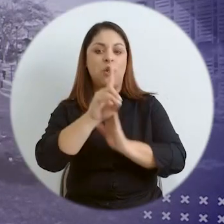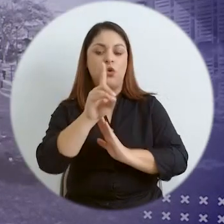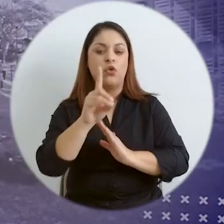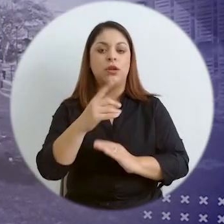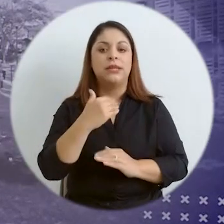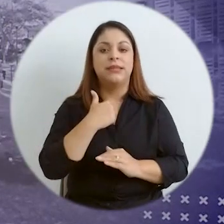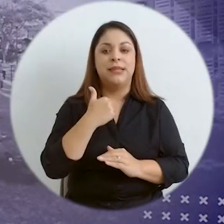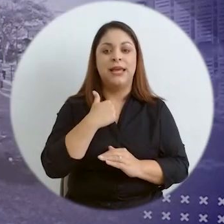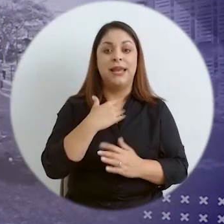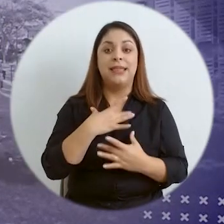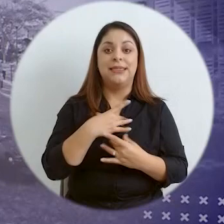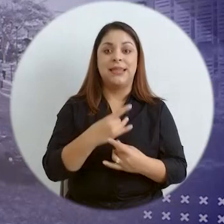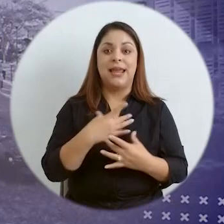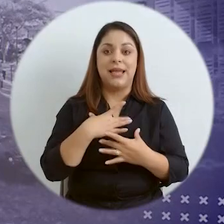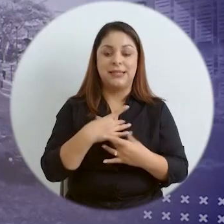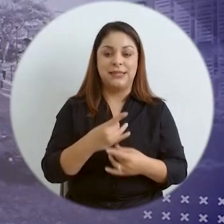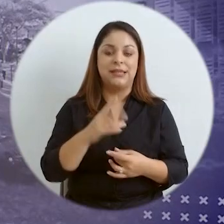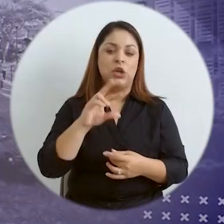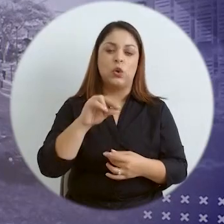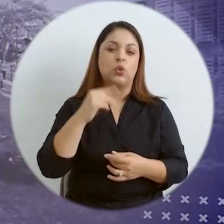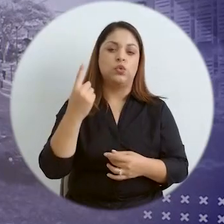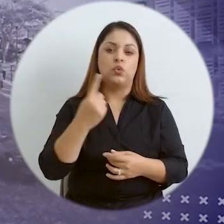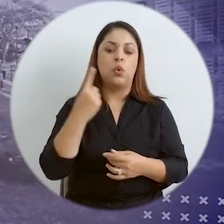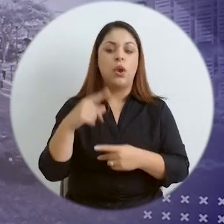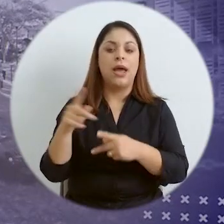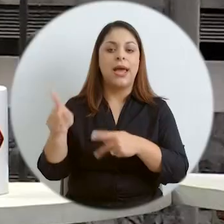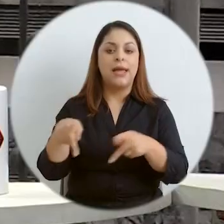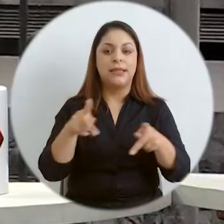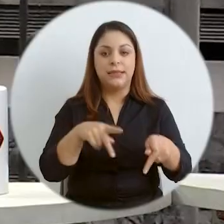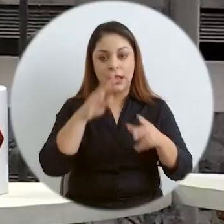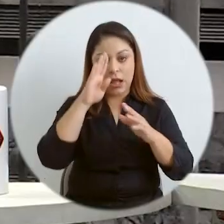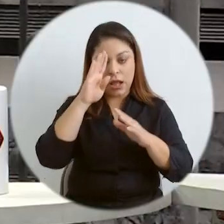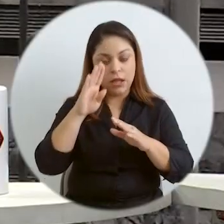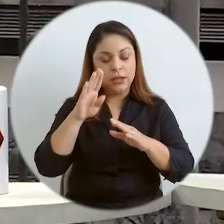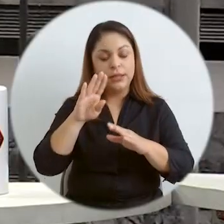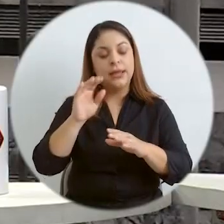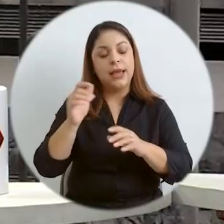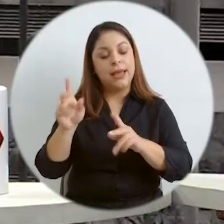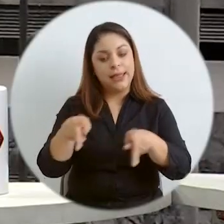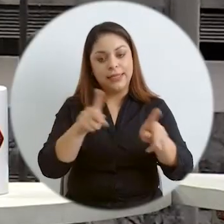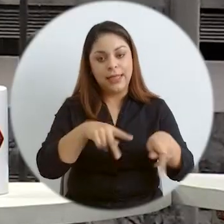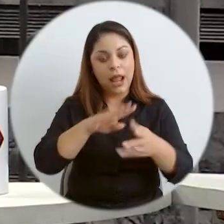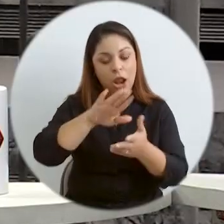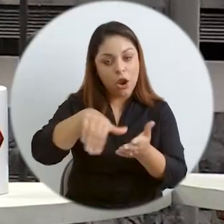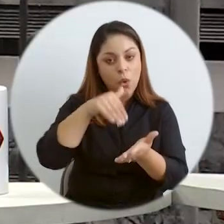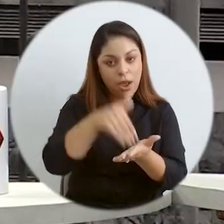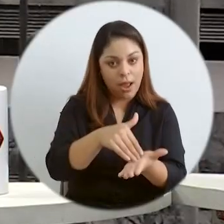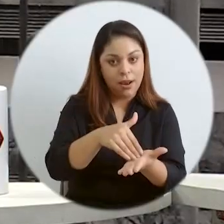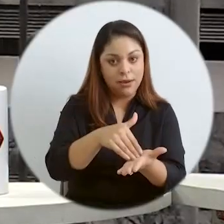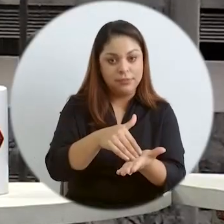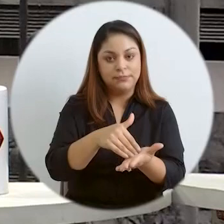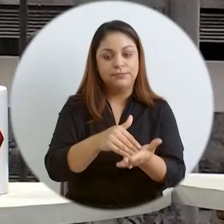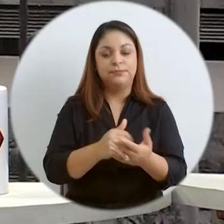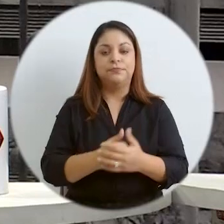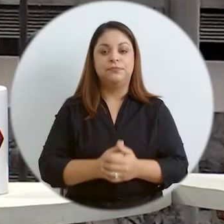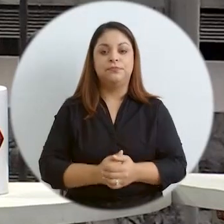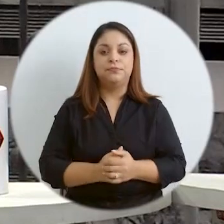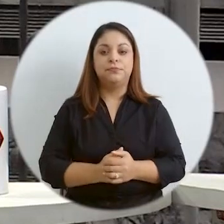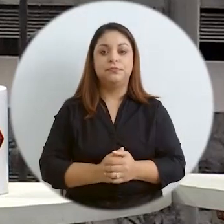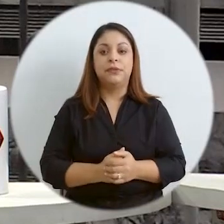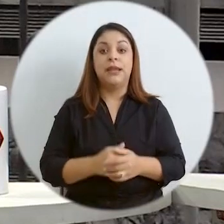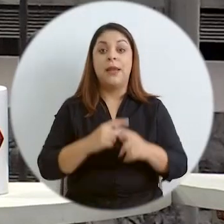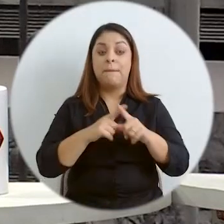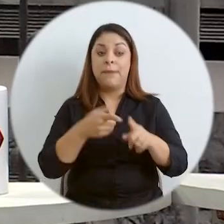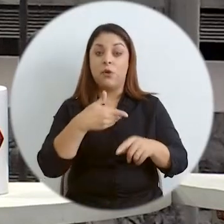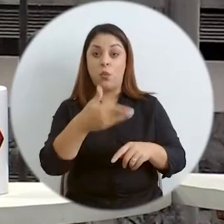necesariamente reflejan los de la gente local, pero que cuando son cubiertos con ese manto de